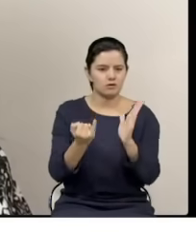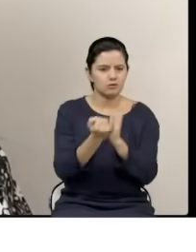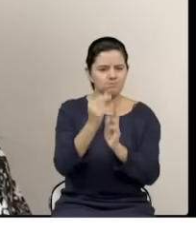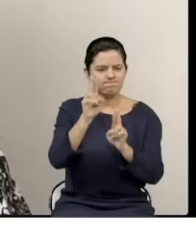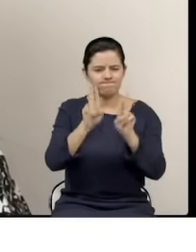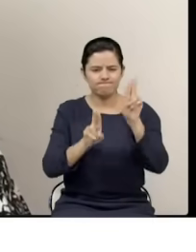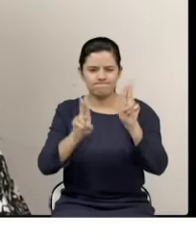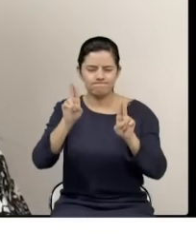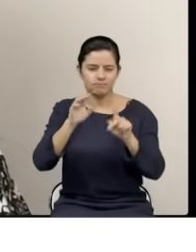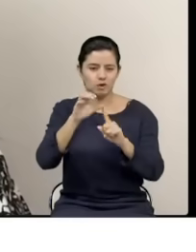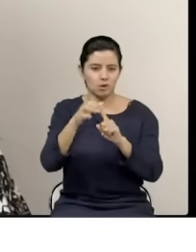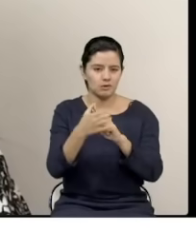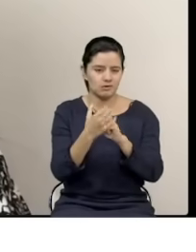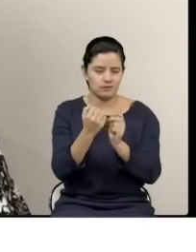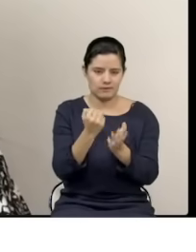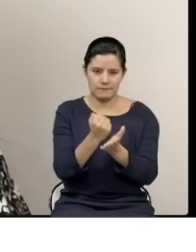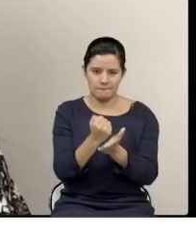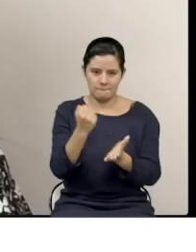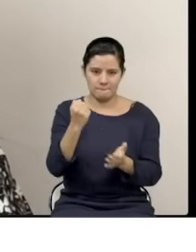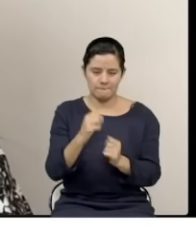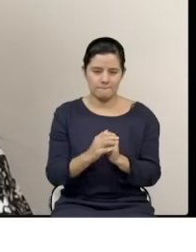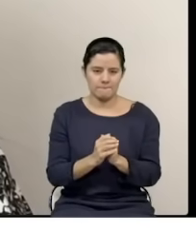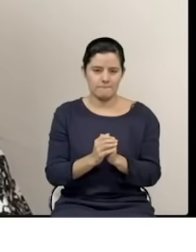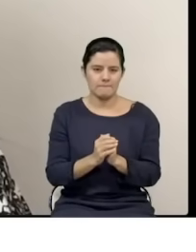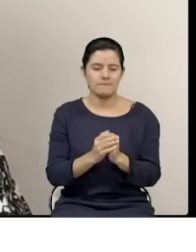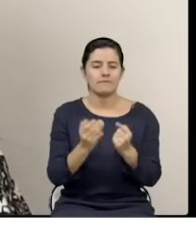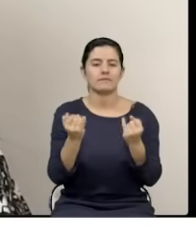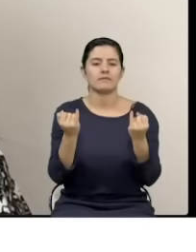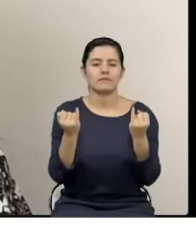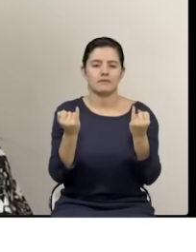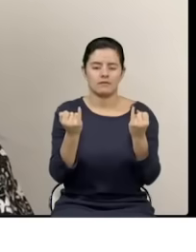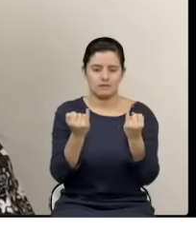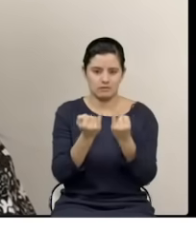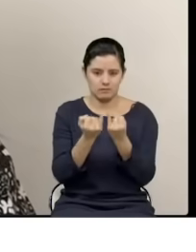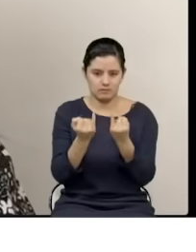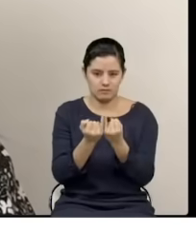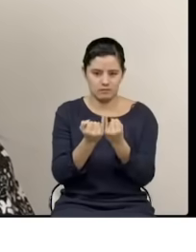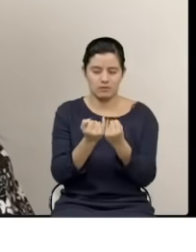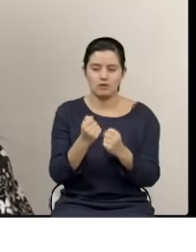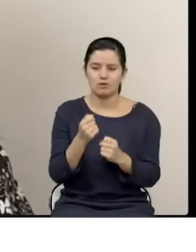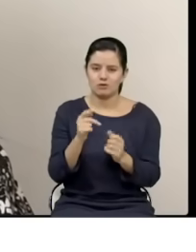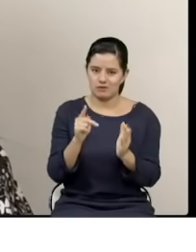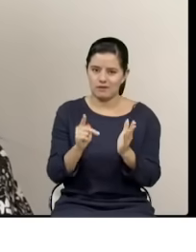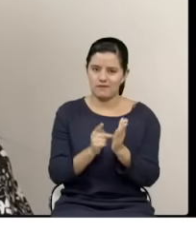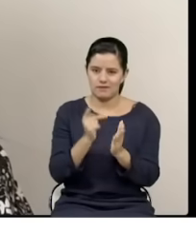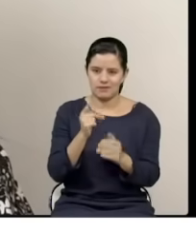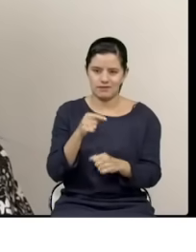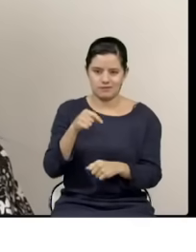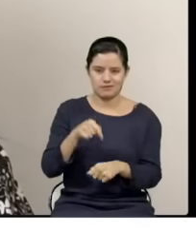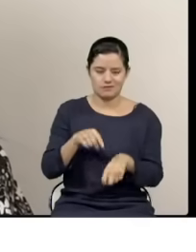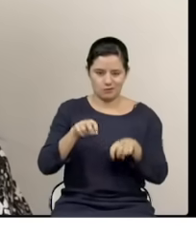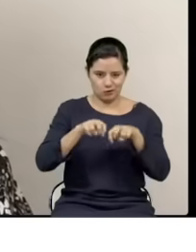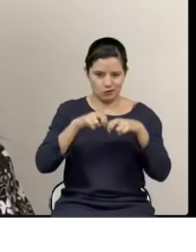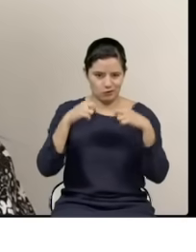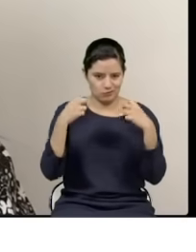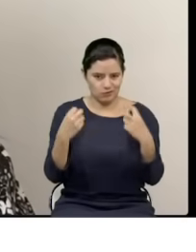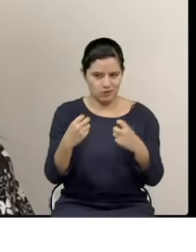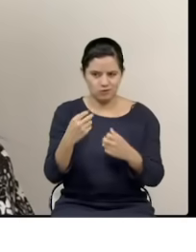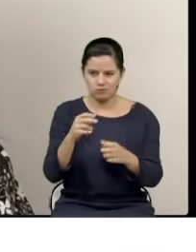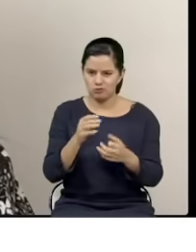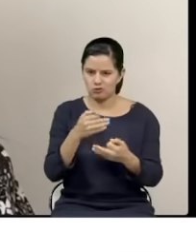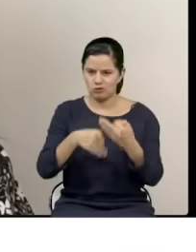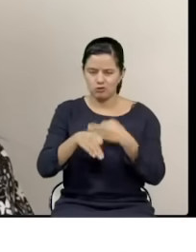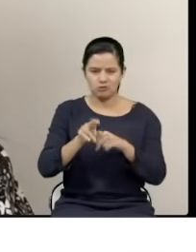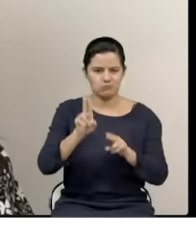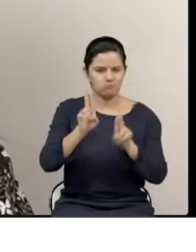comisión y Igualmente de manera unánime en los órganos colegiados nadie